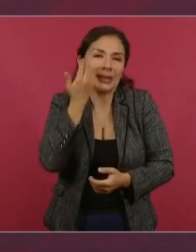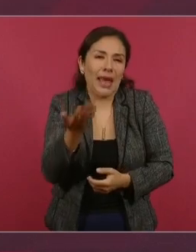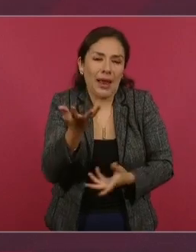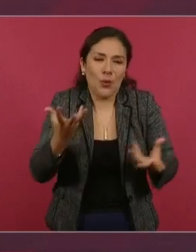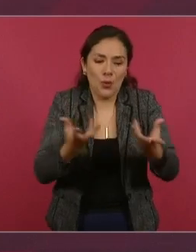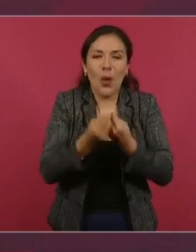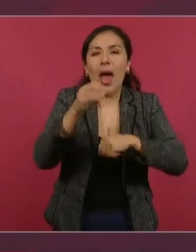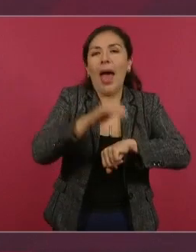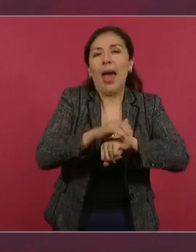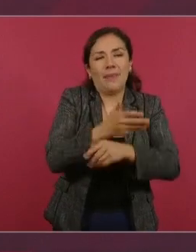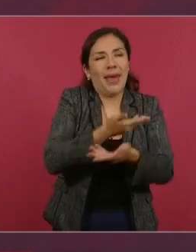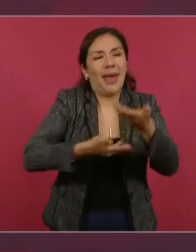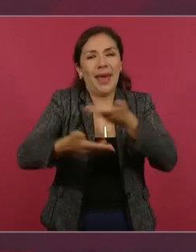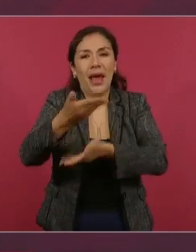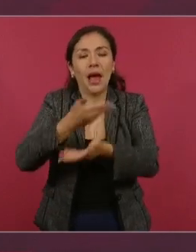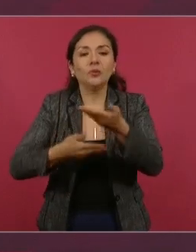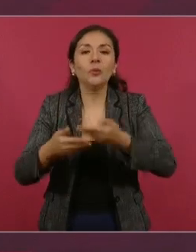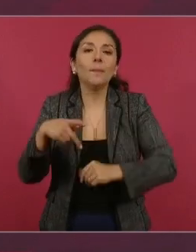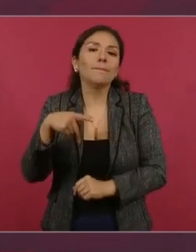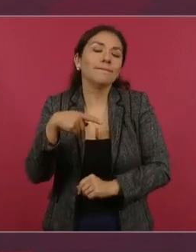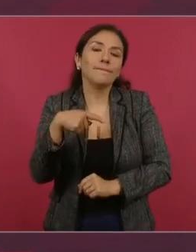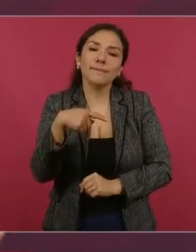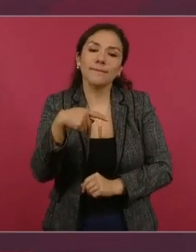amigas, pero